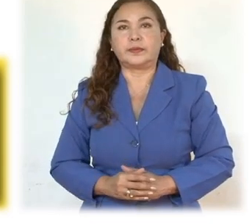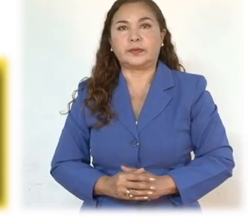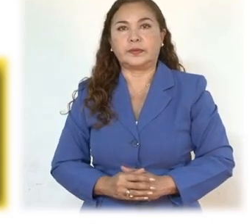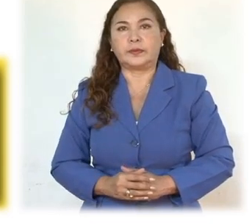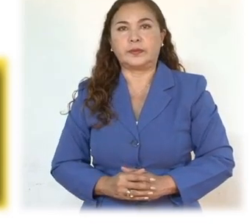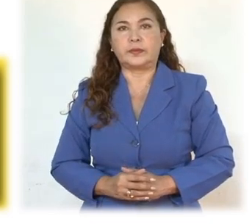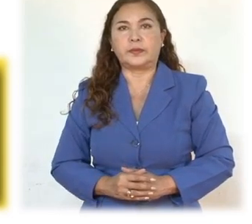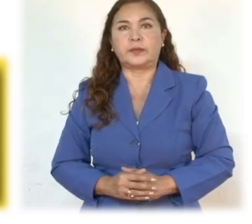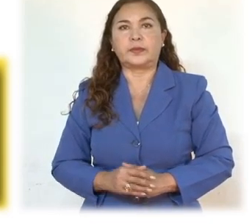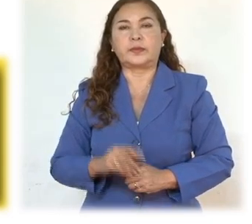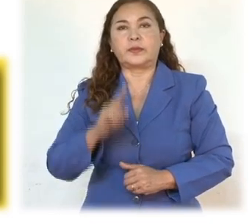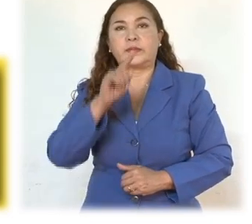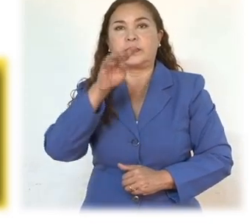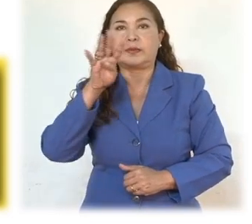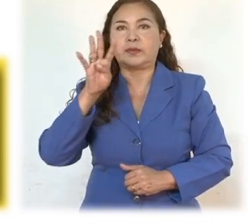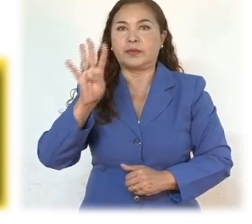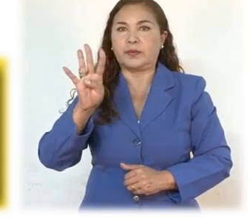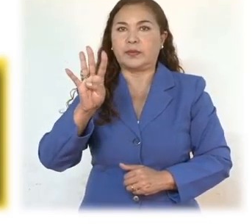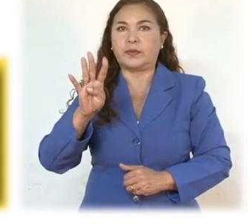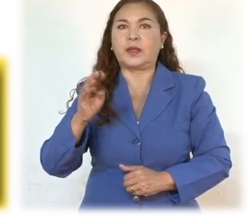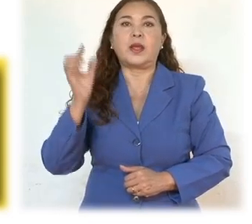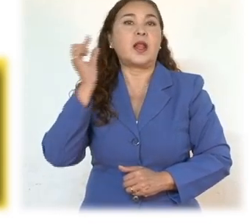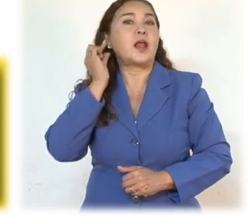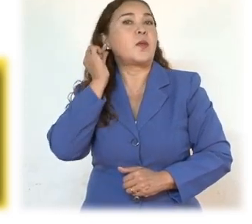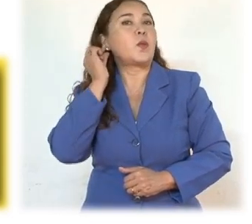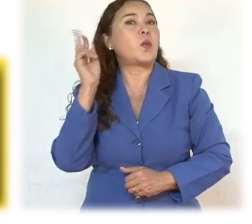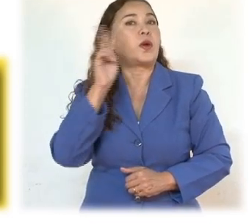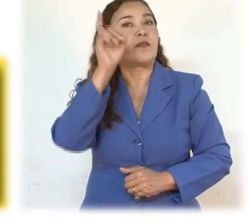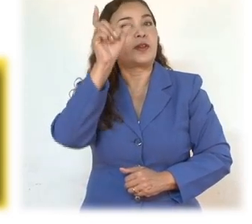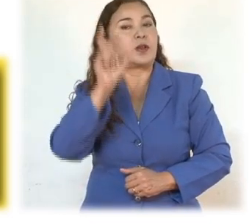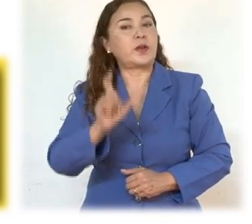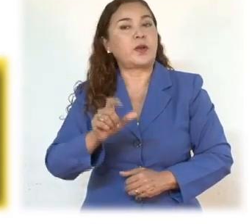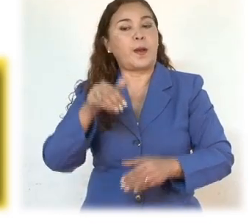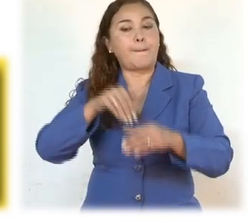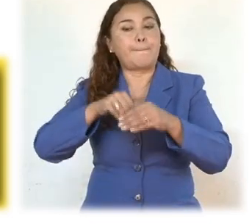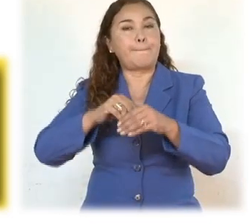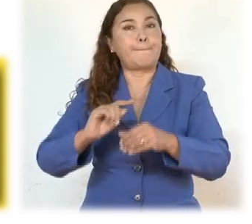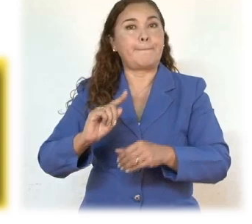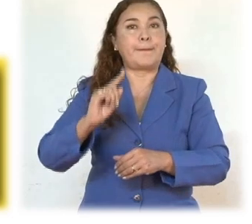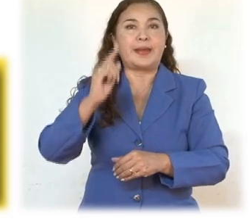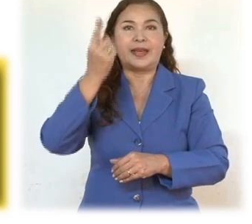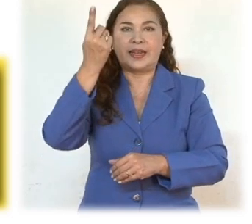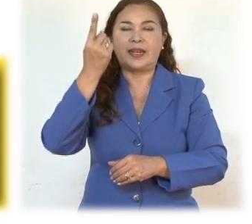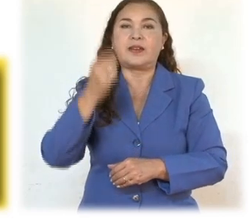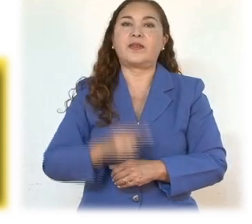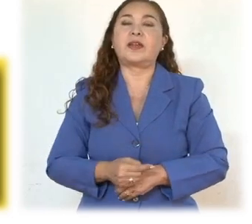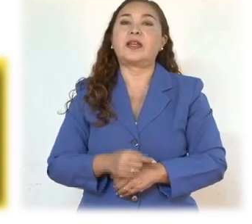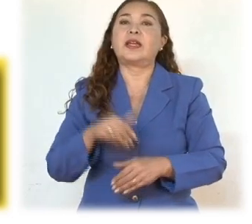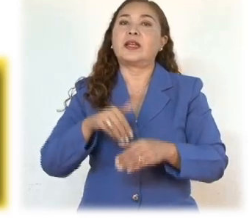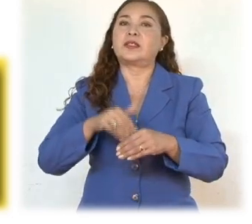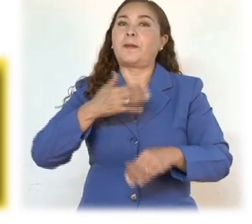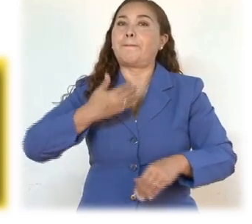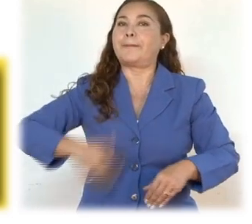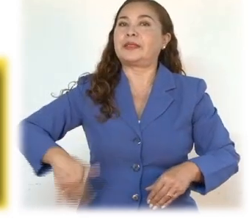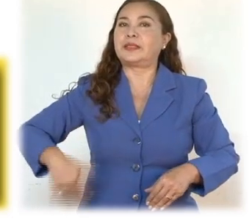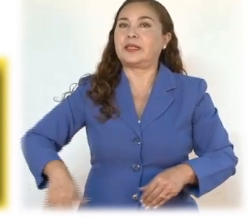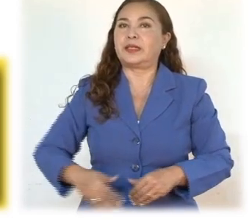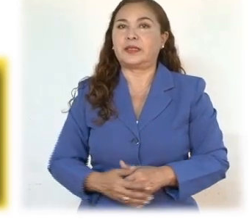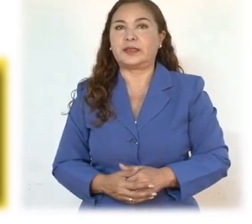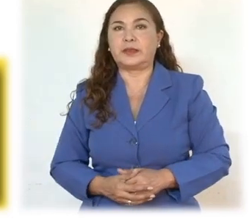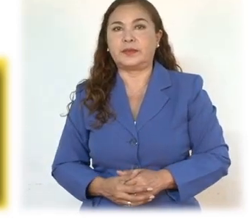discapacidad día 14 la mujer venezolana vota por primera vez en elecciones